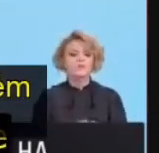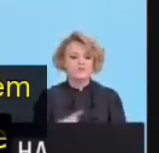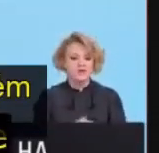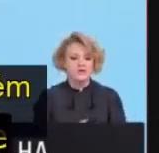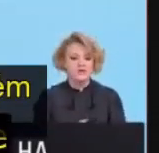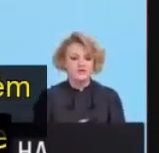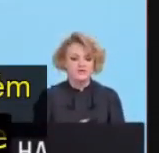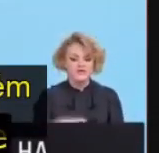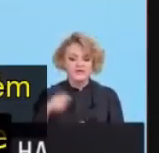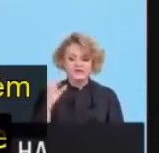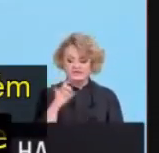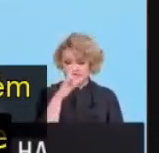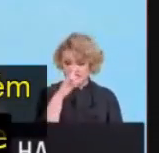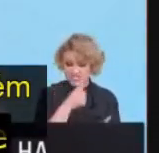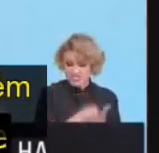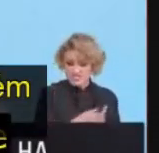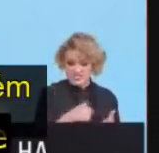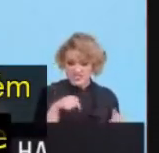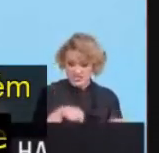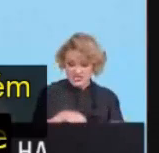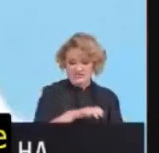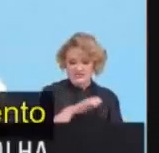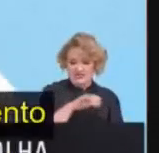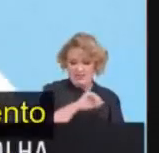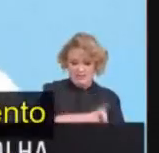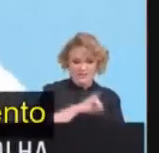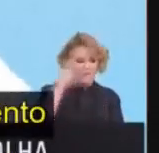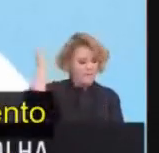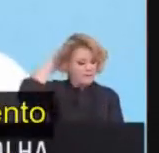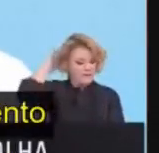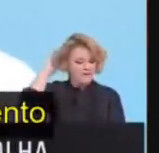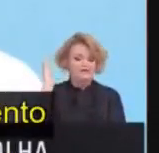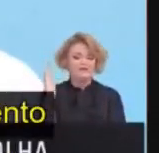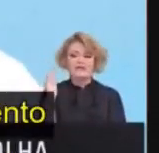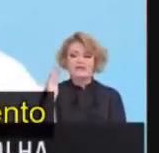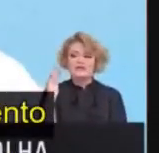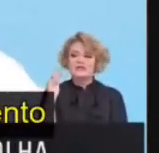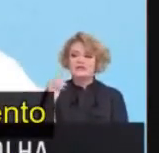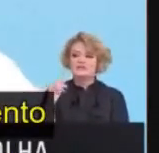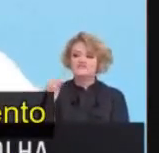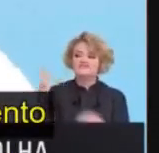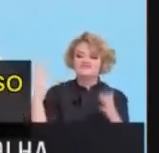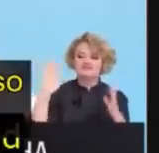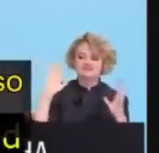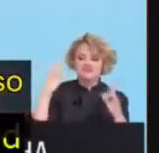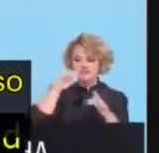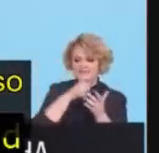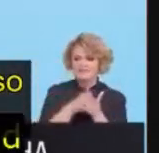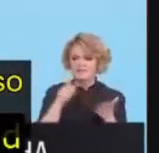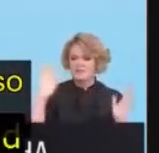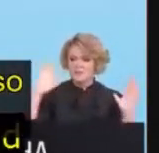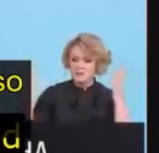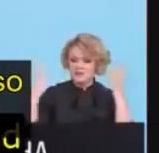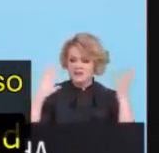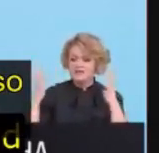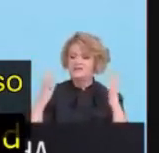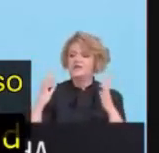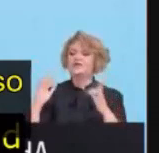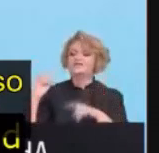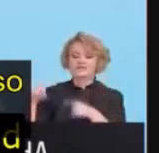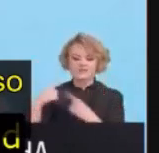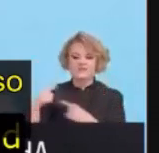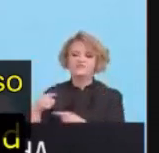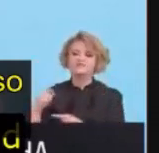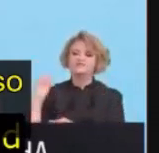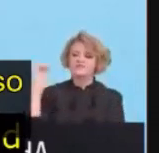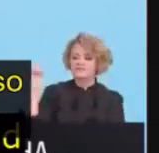se trata de un gobierno mundial una religión mundial una gran Banco Central único mundial una moneda única mundial de eso se trata ahí lo tenéis